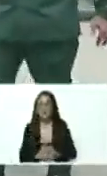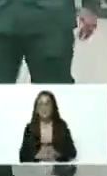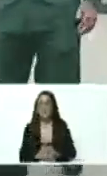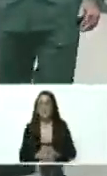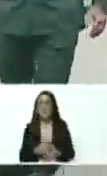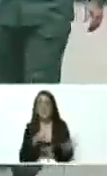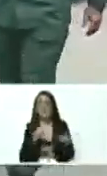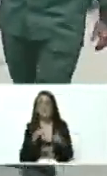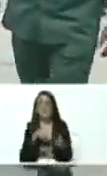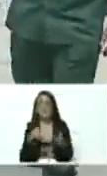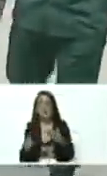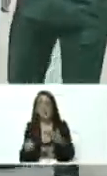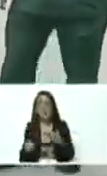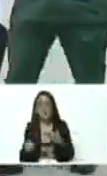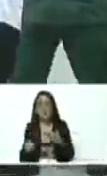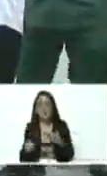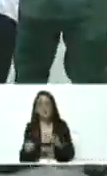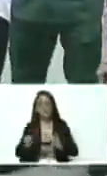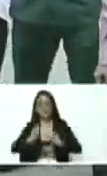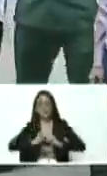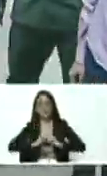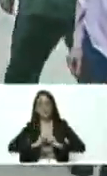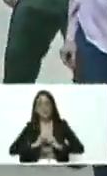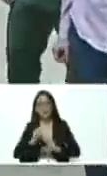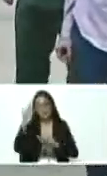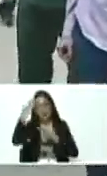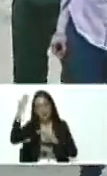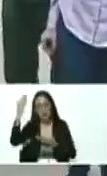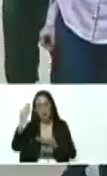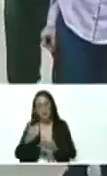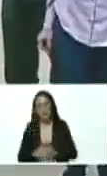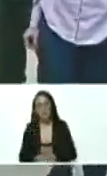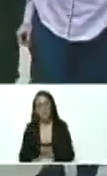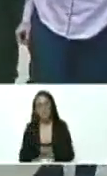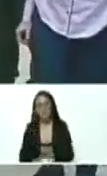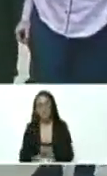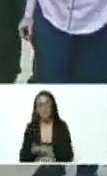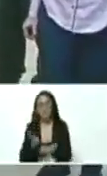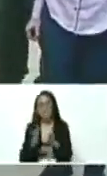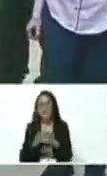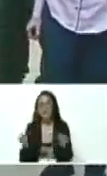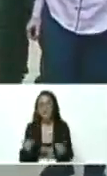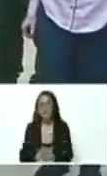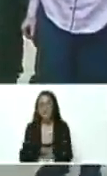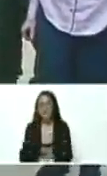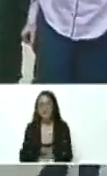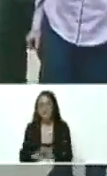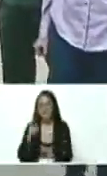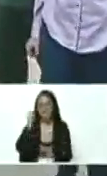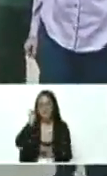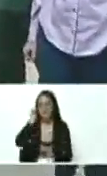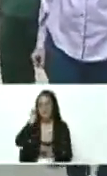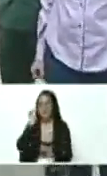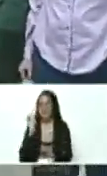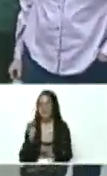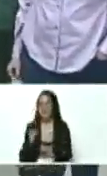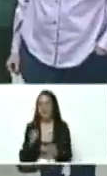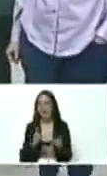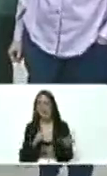manual, el general Padrino nos los entregó, mis saludos por allá a todas, ¿ah? Ya se ha hecho el